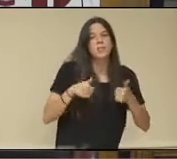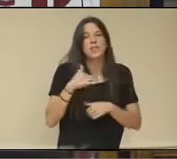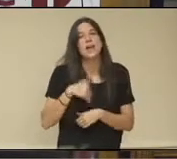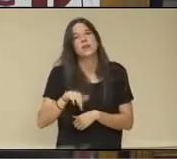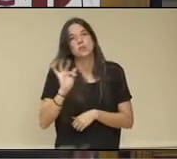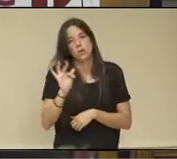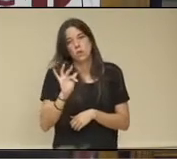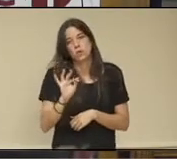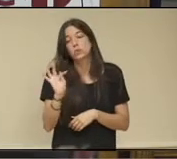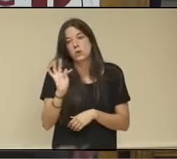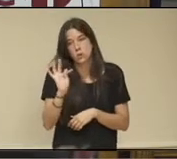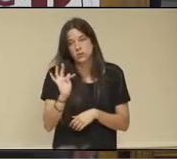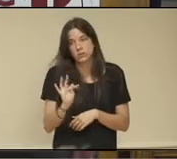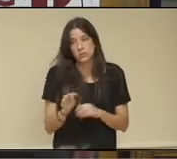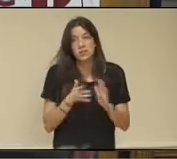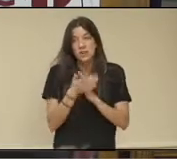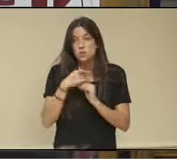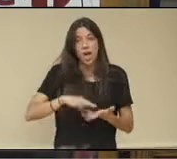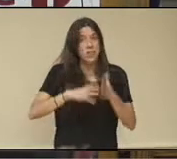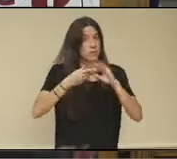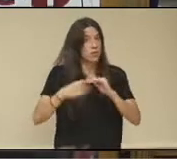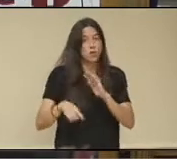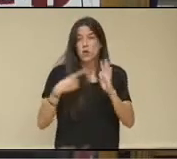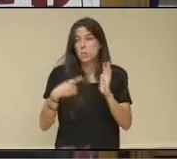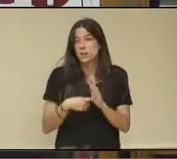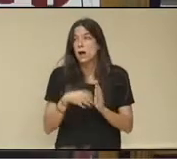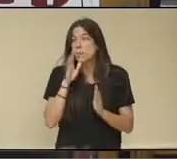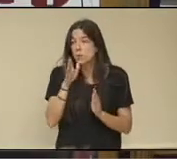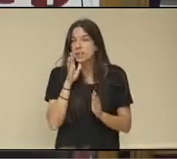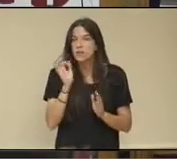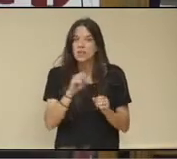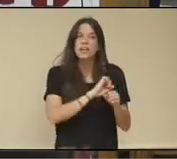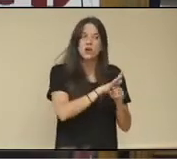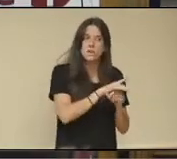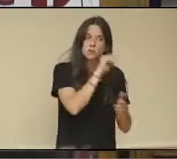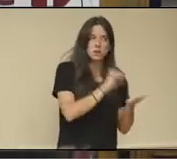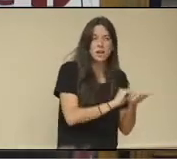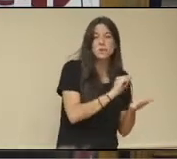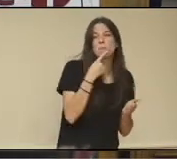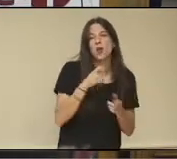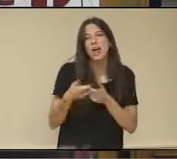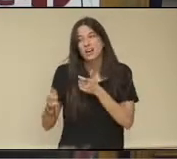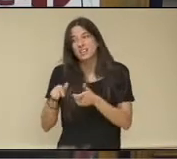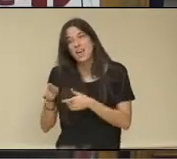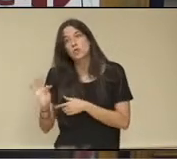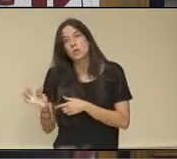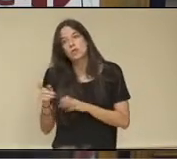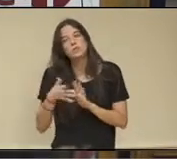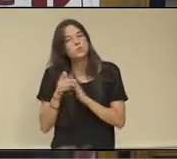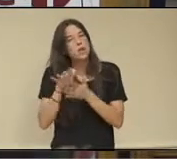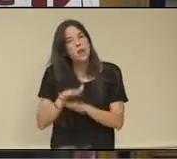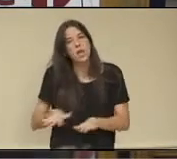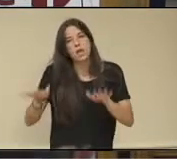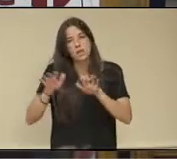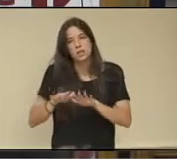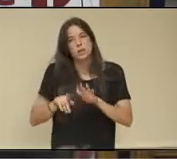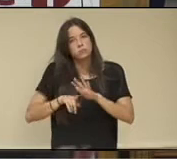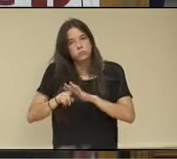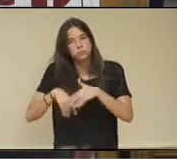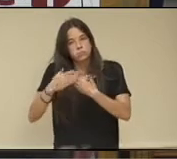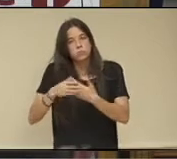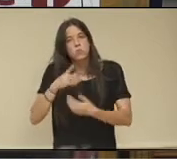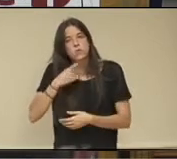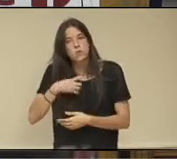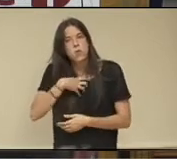a lo contrario al coronavirus, es una bacteria lenta que tarda en crecer en el laboratorio semanas,